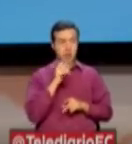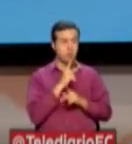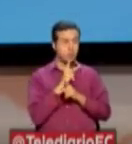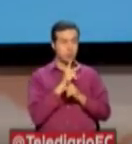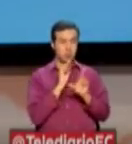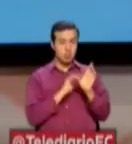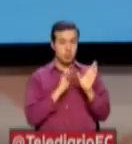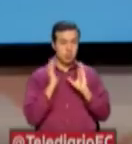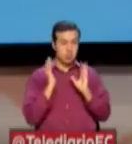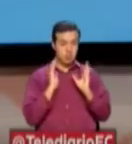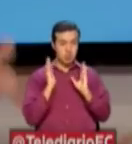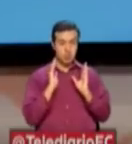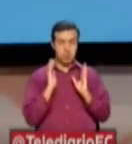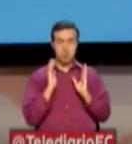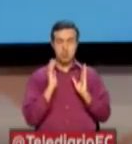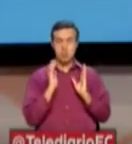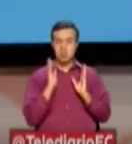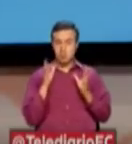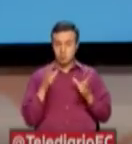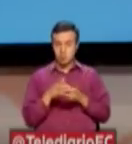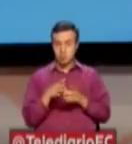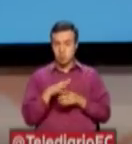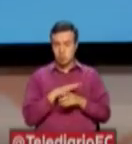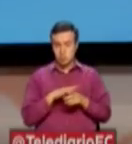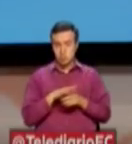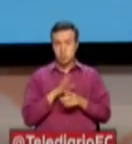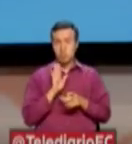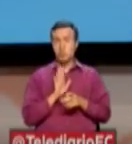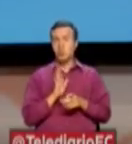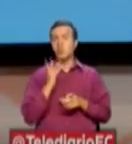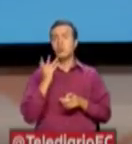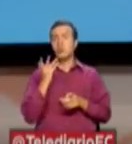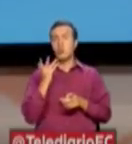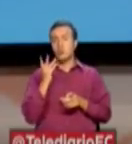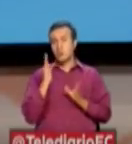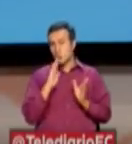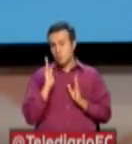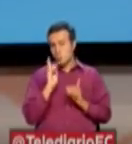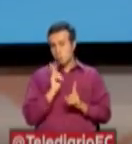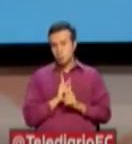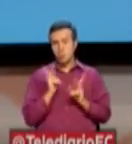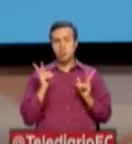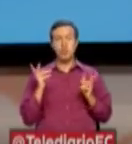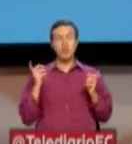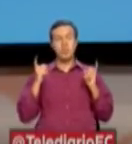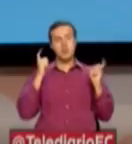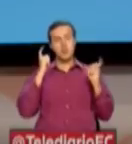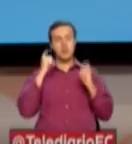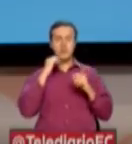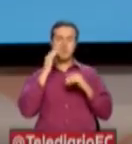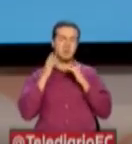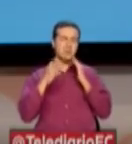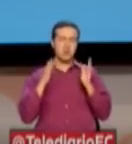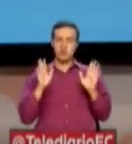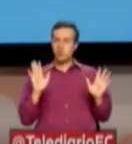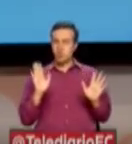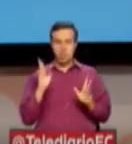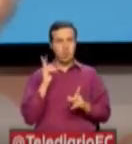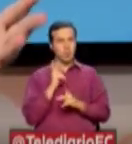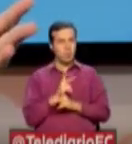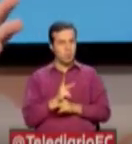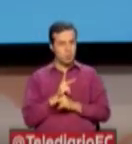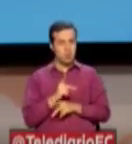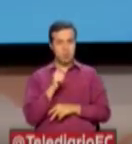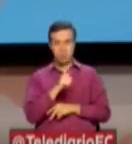transitorio que es el consejo de participación ciudadana y control social es eminentemente transitorio pues tenga de alguna manera una lectura equivocada como que